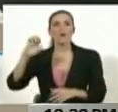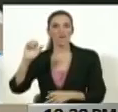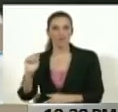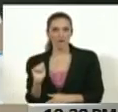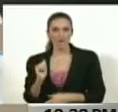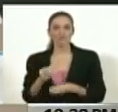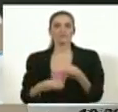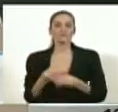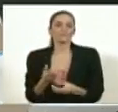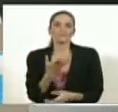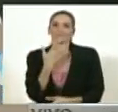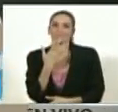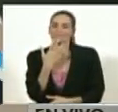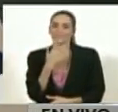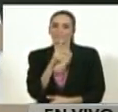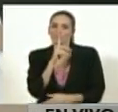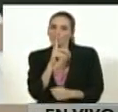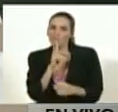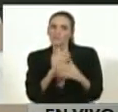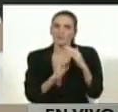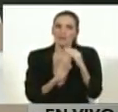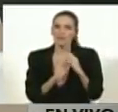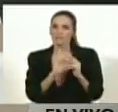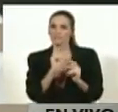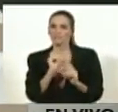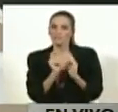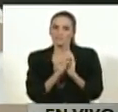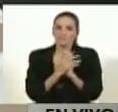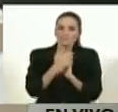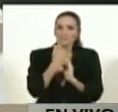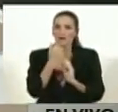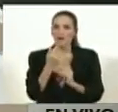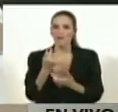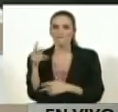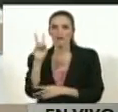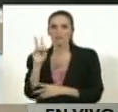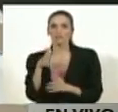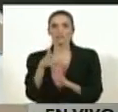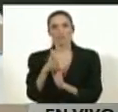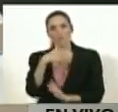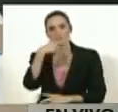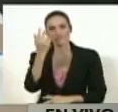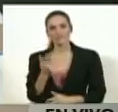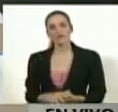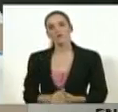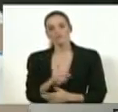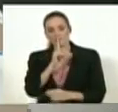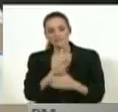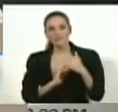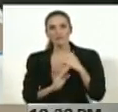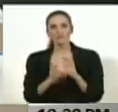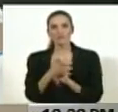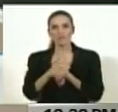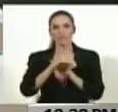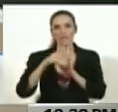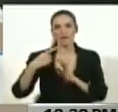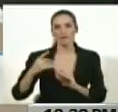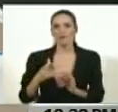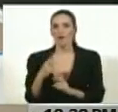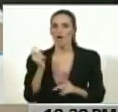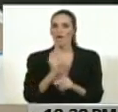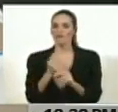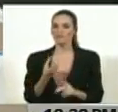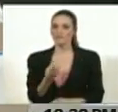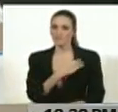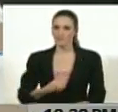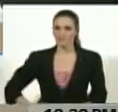mantenido Sencillamente un Silencio en el caso de Venezuela ha sido grosero su silencio frente al decreto del expresidente